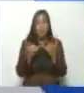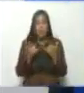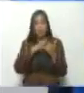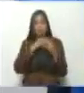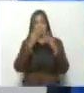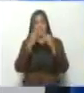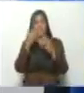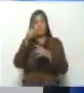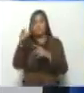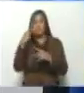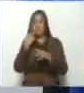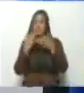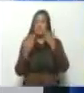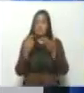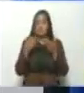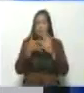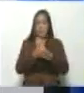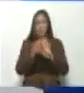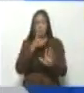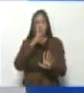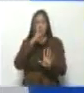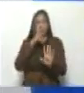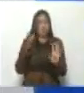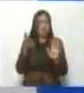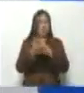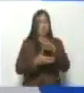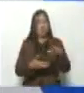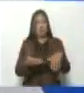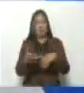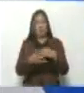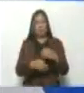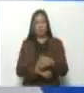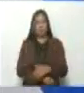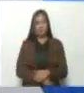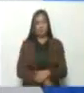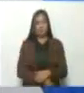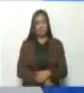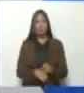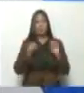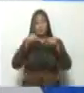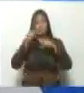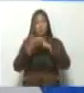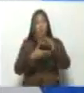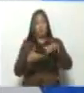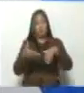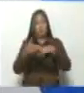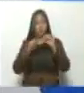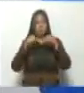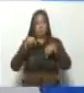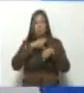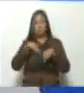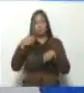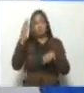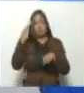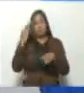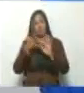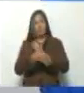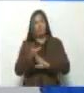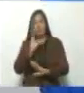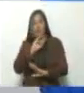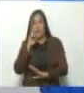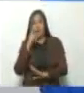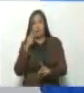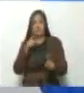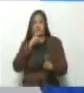Mucha gente se alarma o lo vemos como un terrible problema. Ciertamente es un problema, pero para nosotros... Caracas ha estado